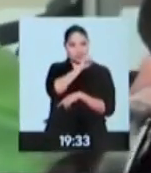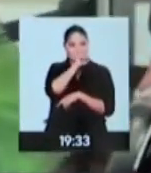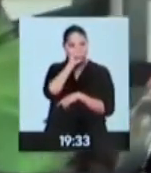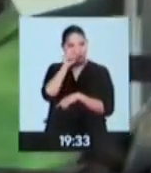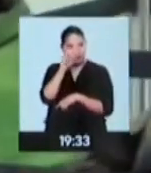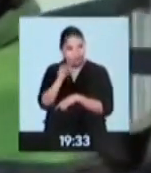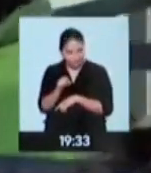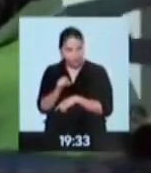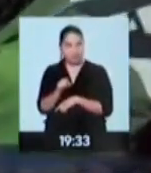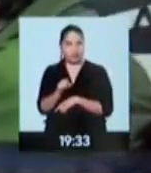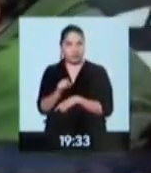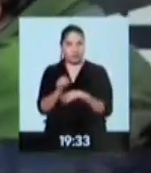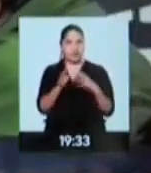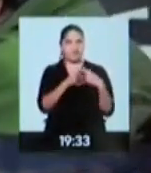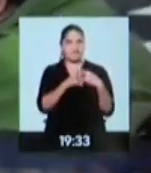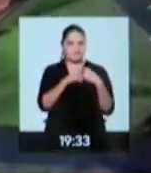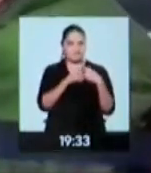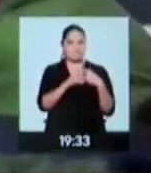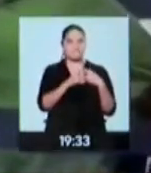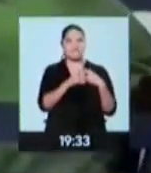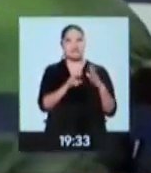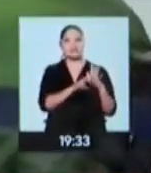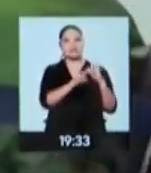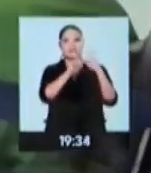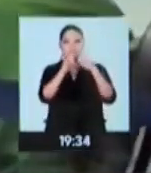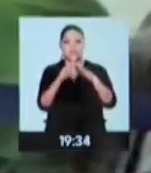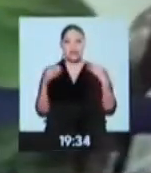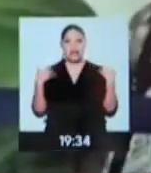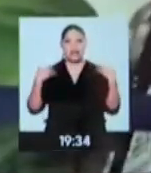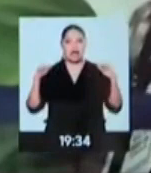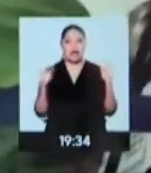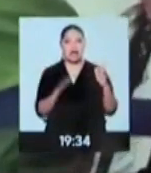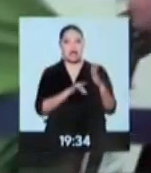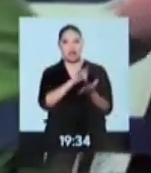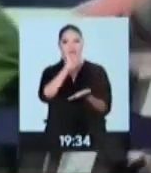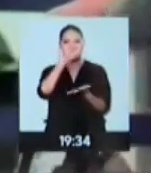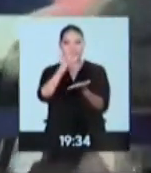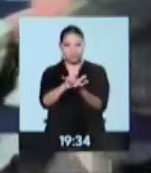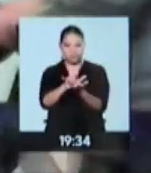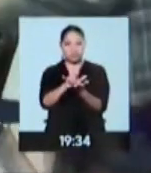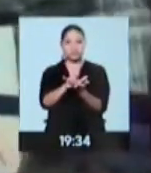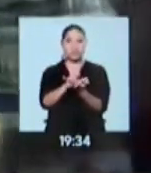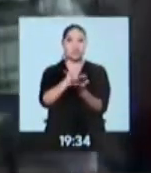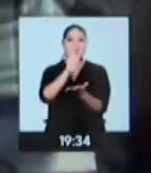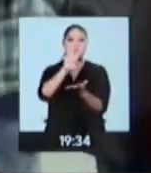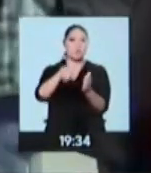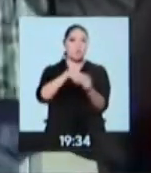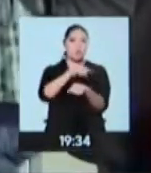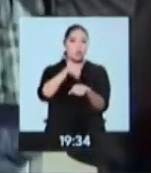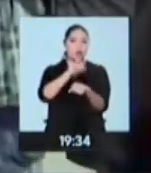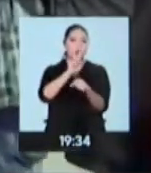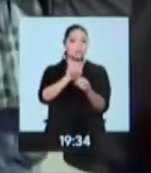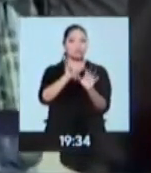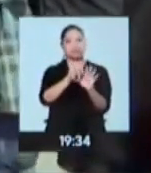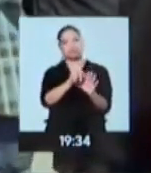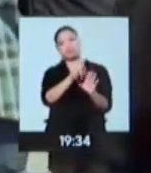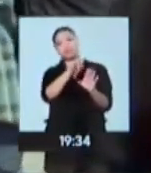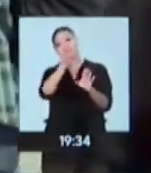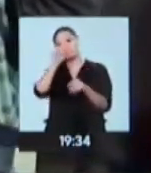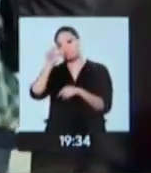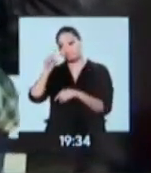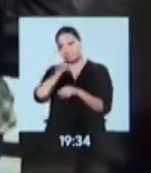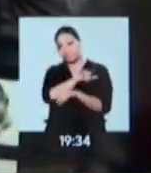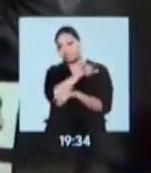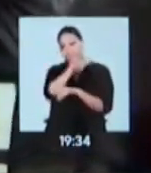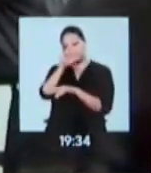le imputa delitos de corrupción y colusión por haber recibido o aceptado recibir estos 35 millones de dólares,